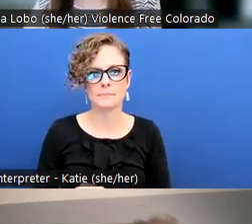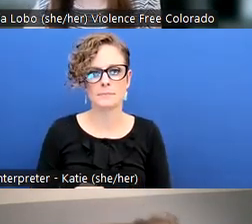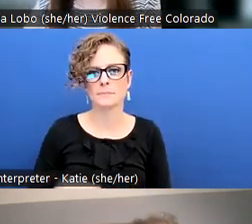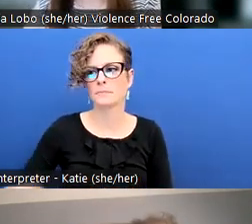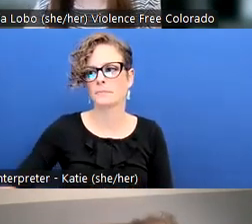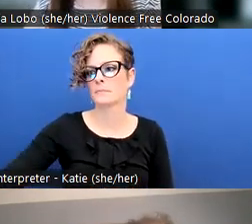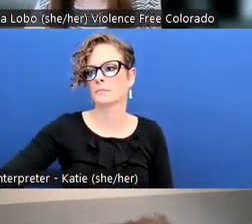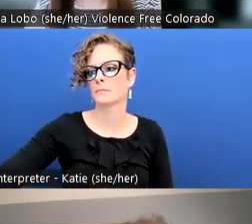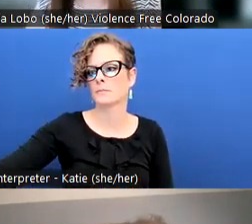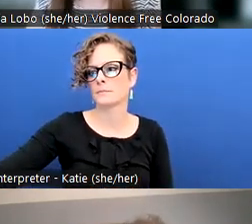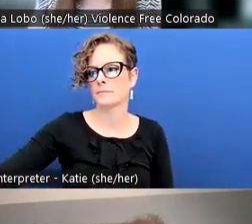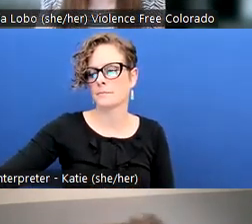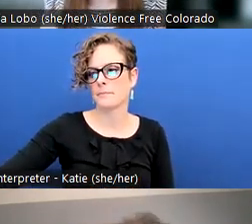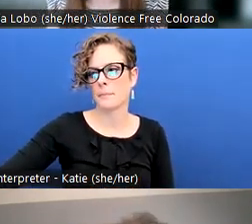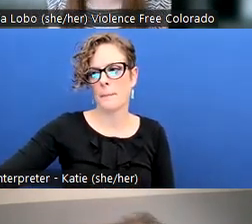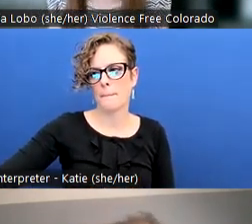Eh,